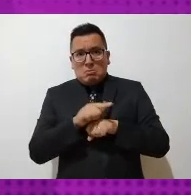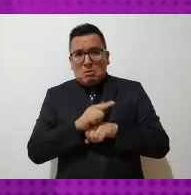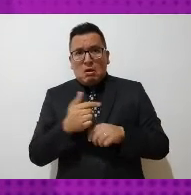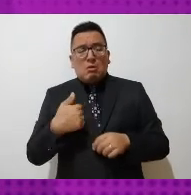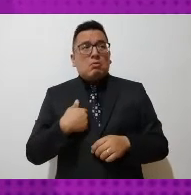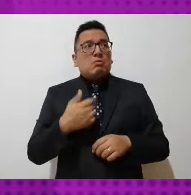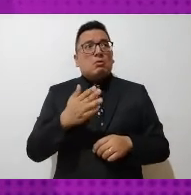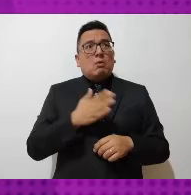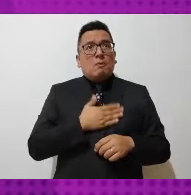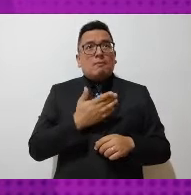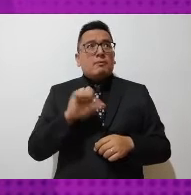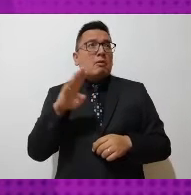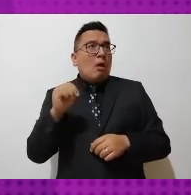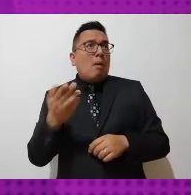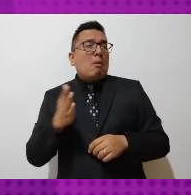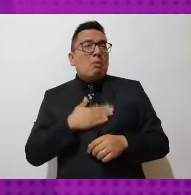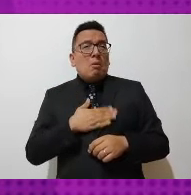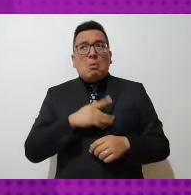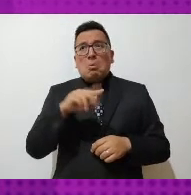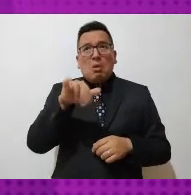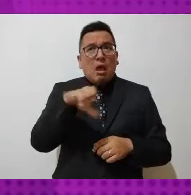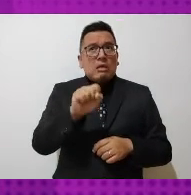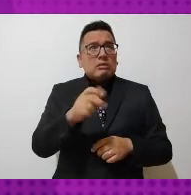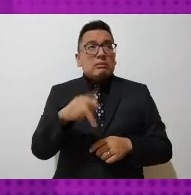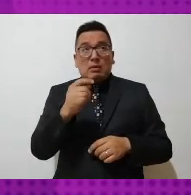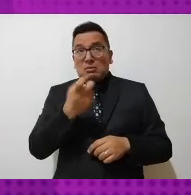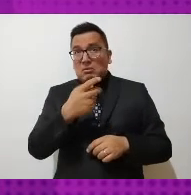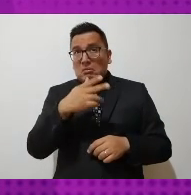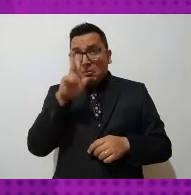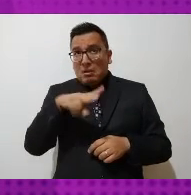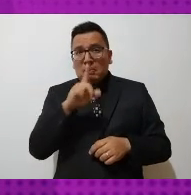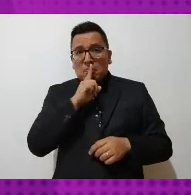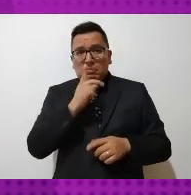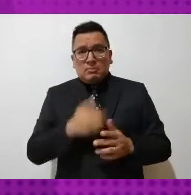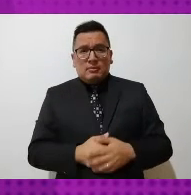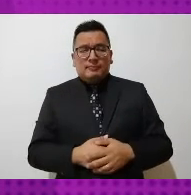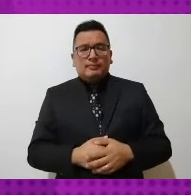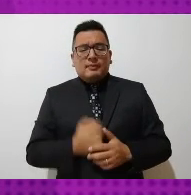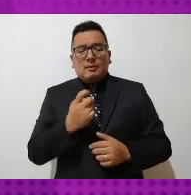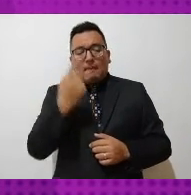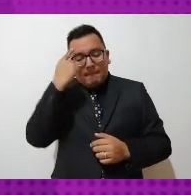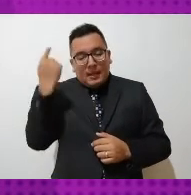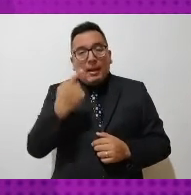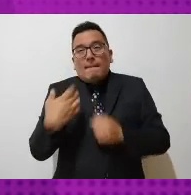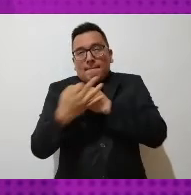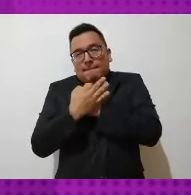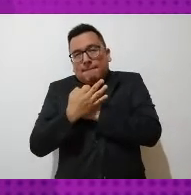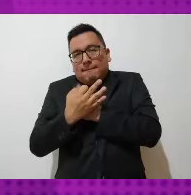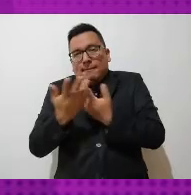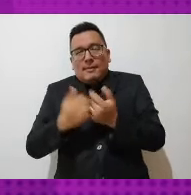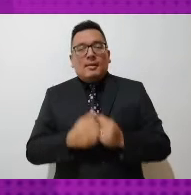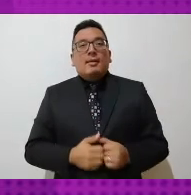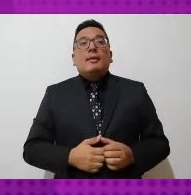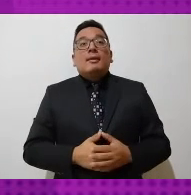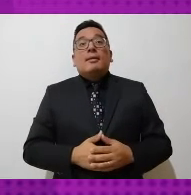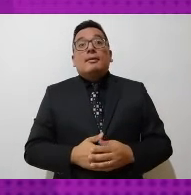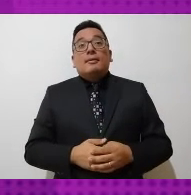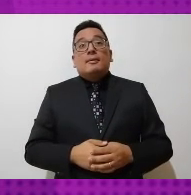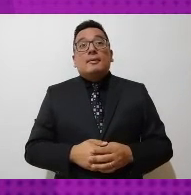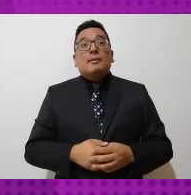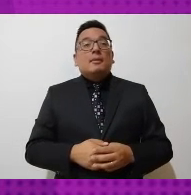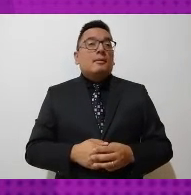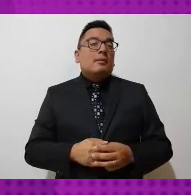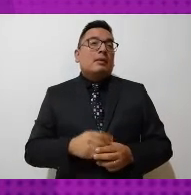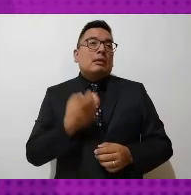asumo lesbiana, me asumo trans, sin serlo. Y esto para recibir beneficios que serían encaminados a un